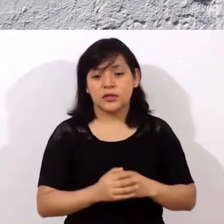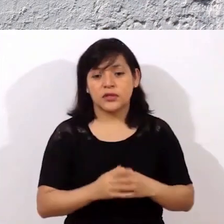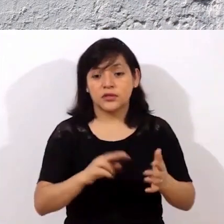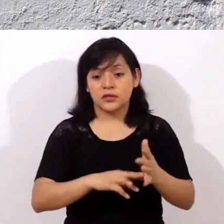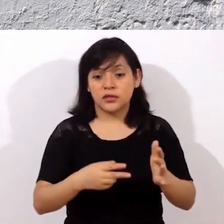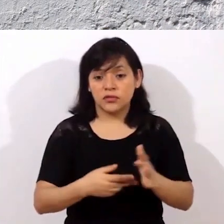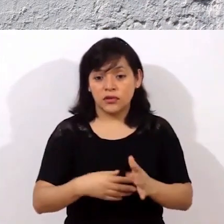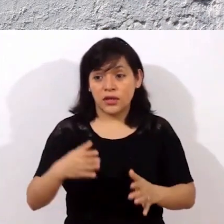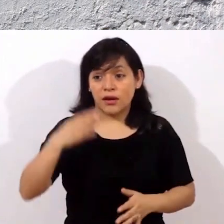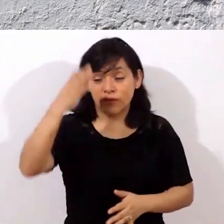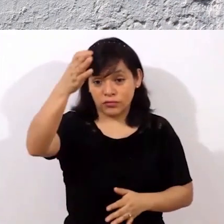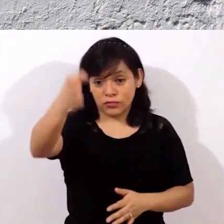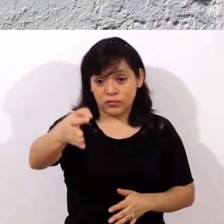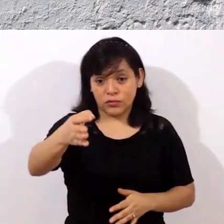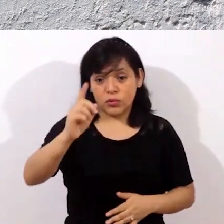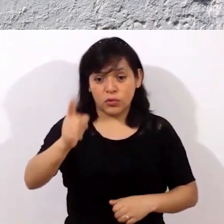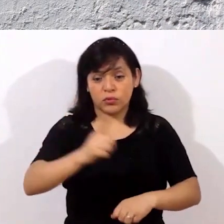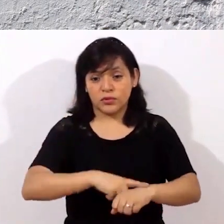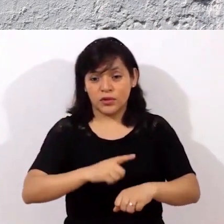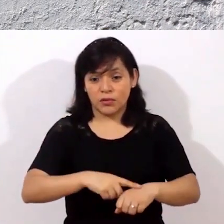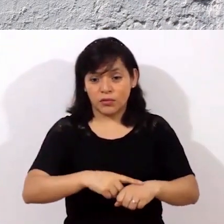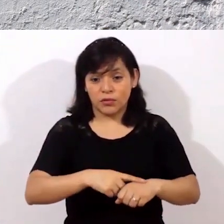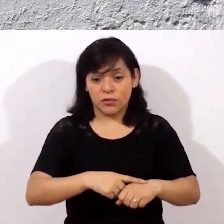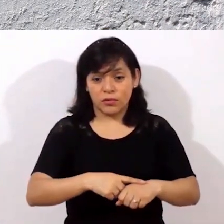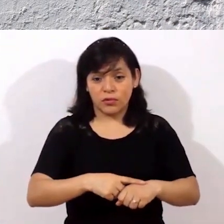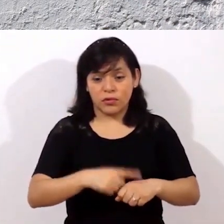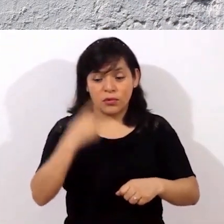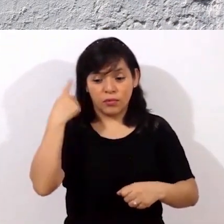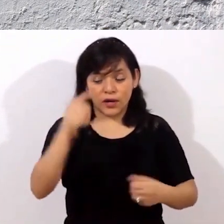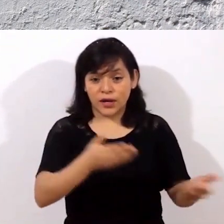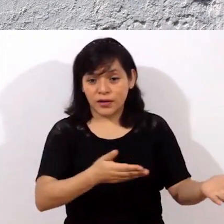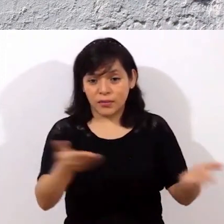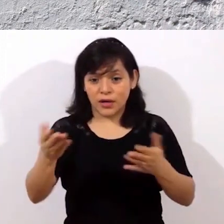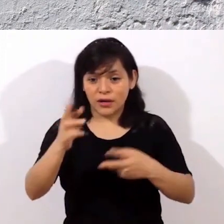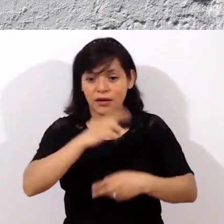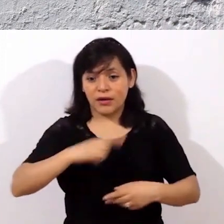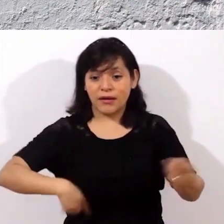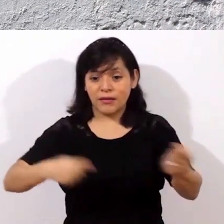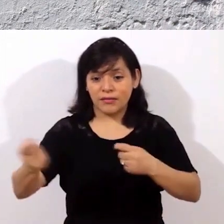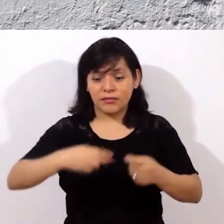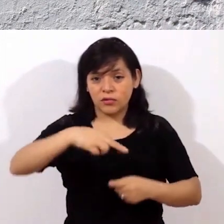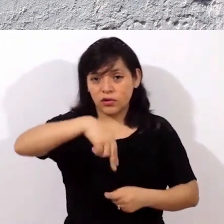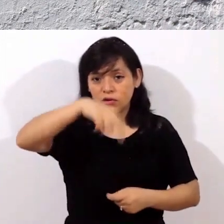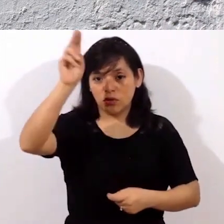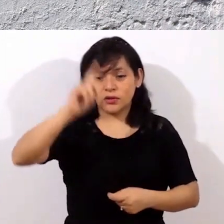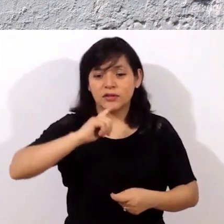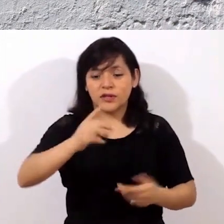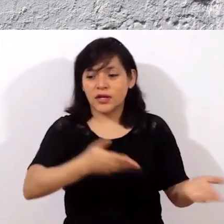el exilio para el reino del norte. Se irían exiliados a tierras extrañas,